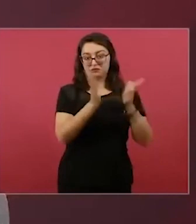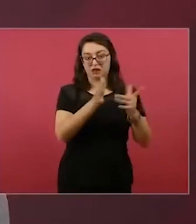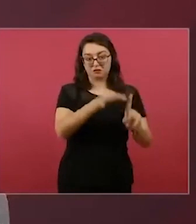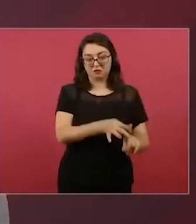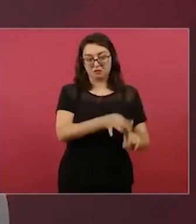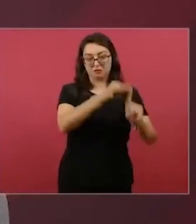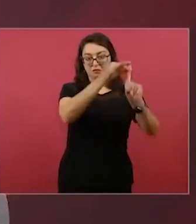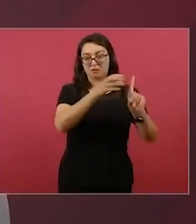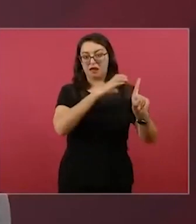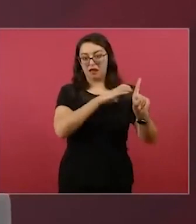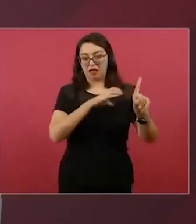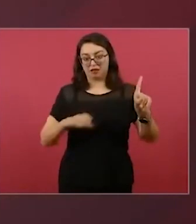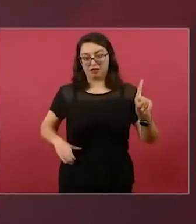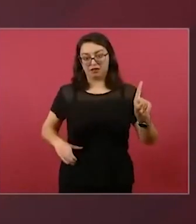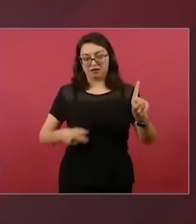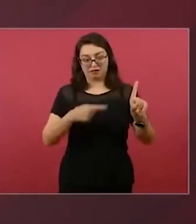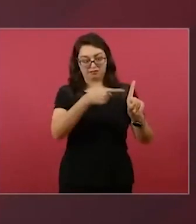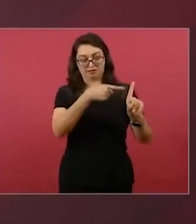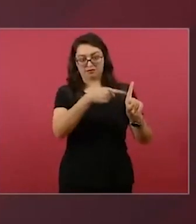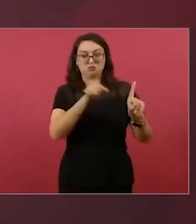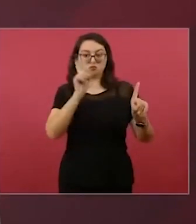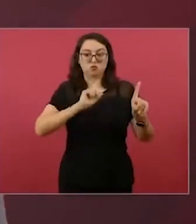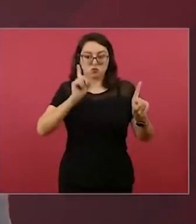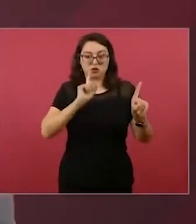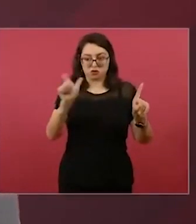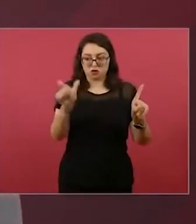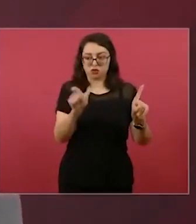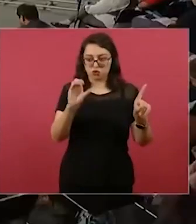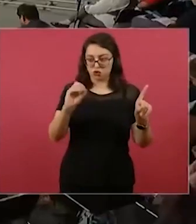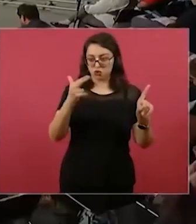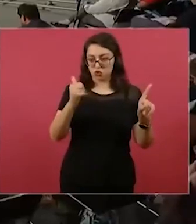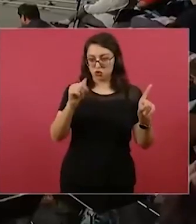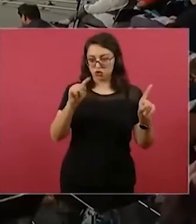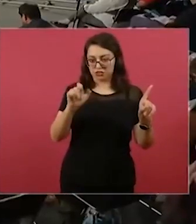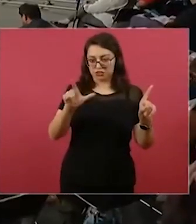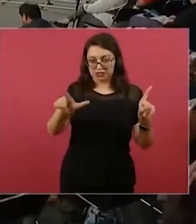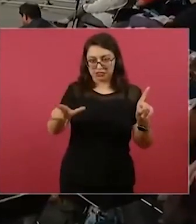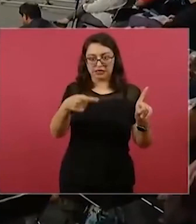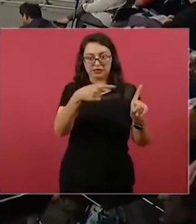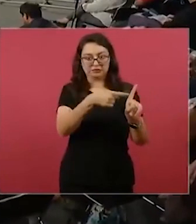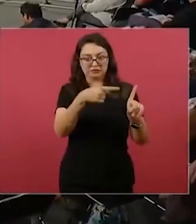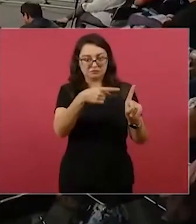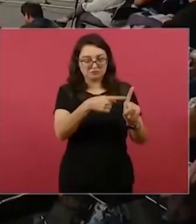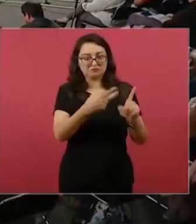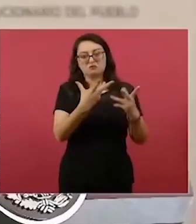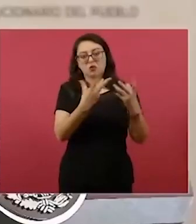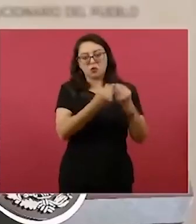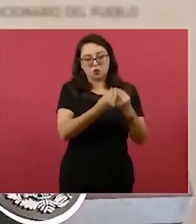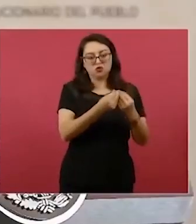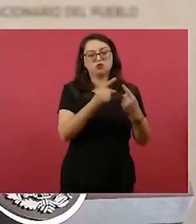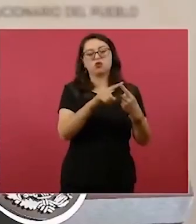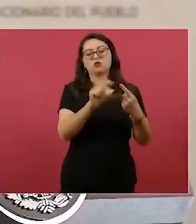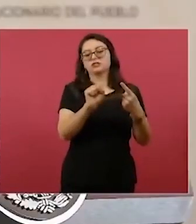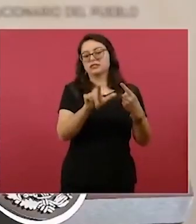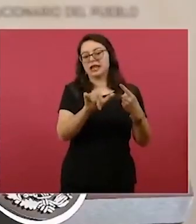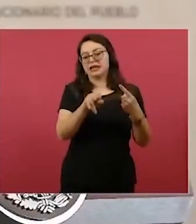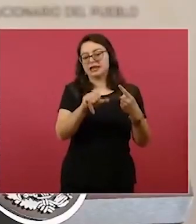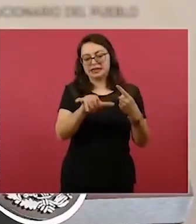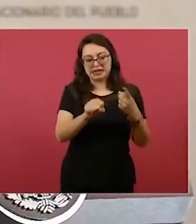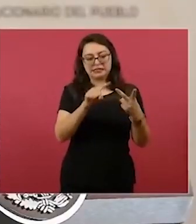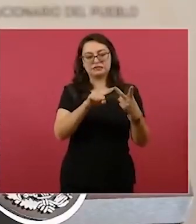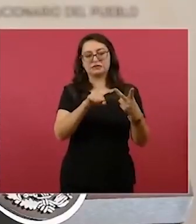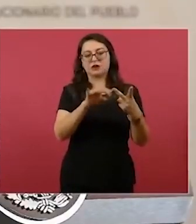en un periódico de circulación nacional en el año 2020 en él escribió